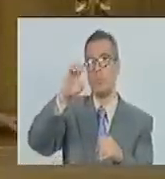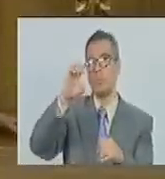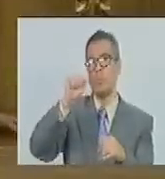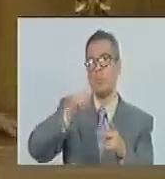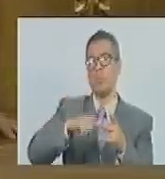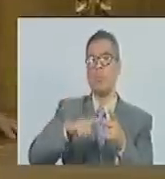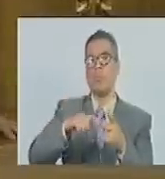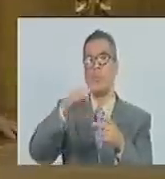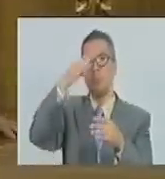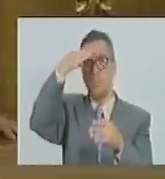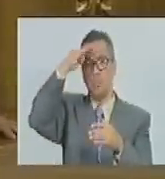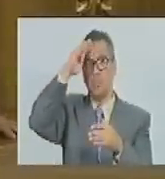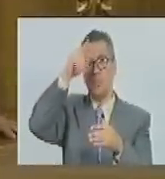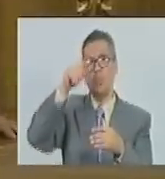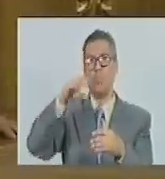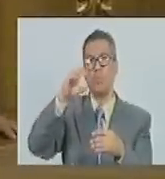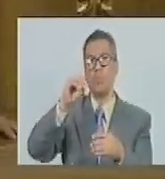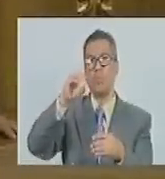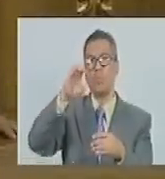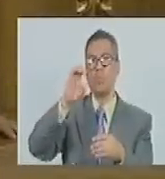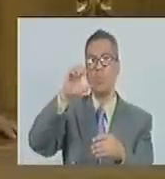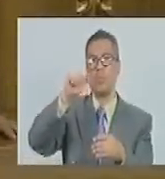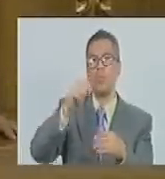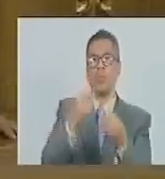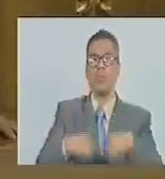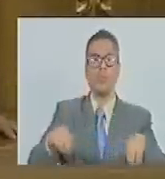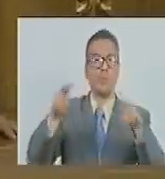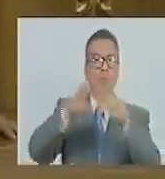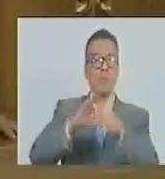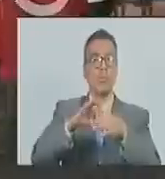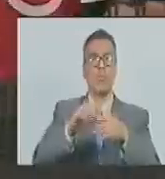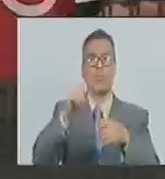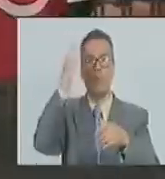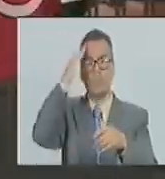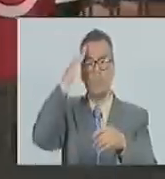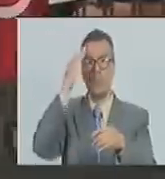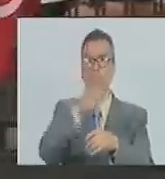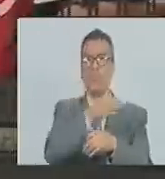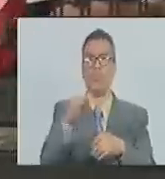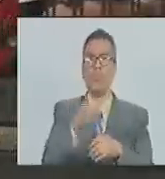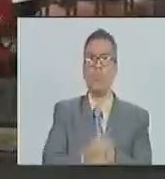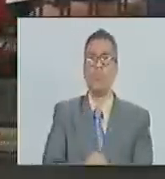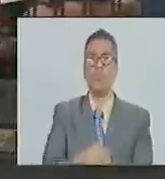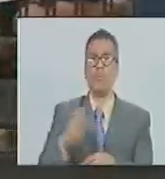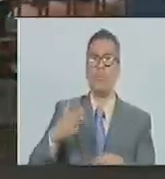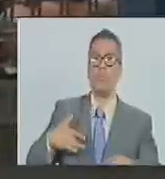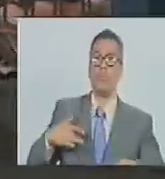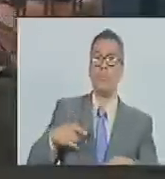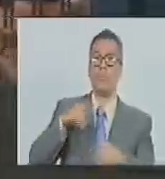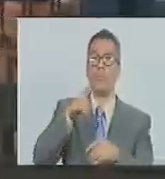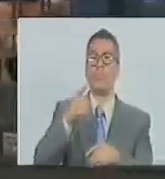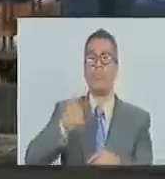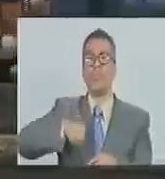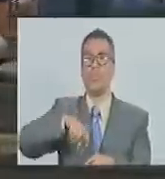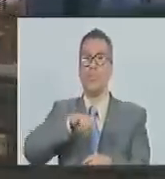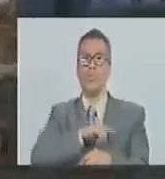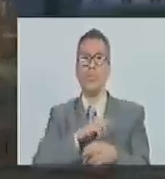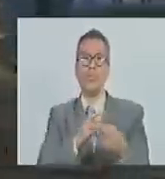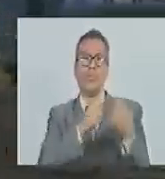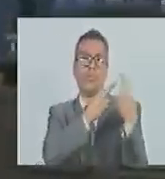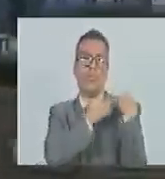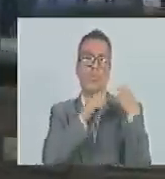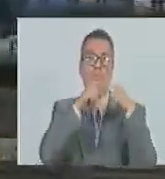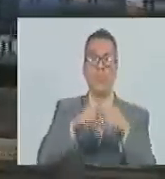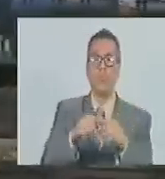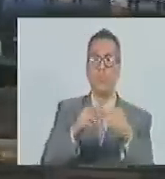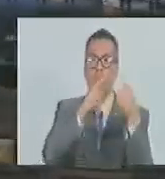el caso de Cuba no es la OEA, pero en Naciones Unidas, sabemos perfectamente que sentimos en nuestros hombros la